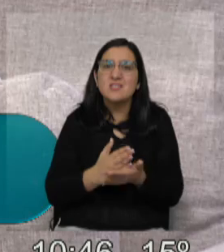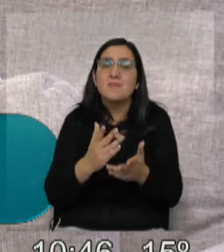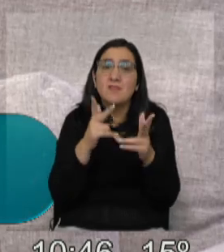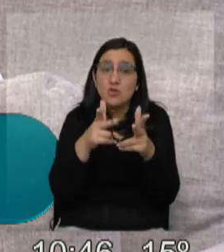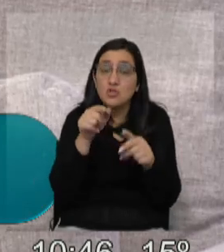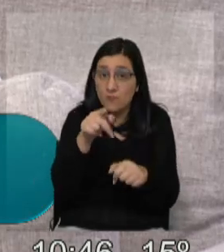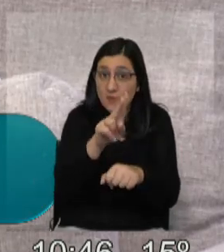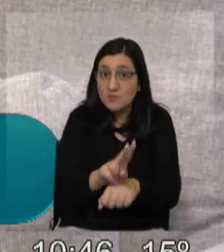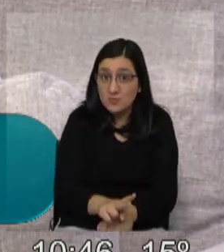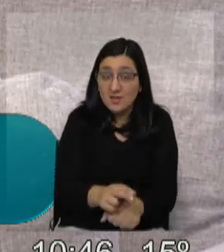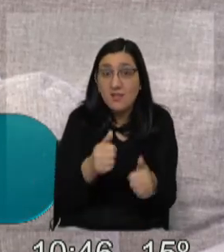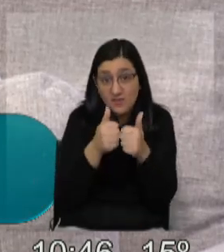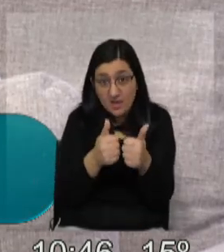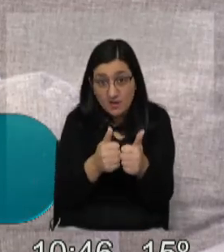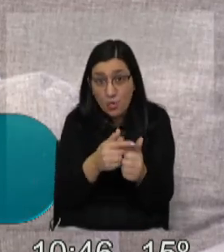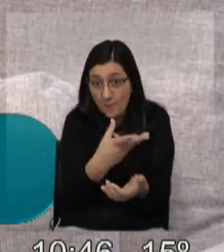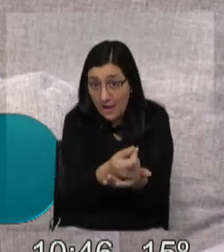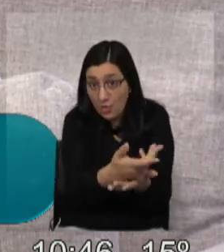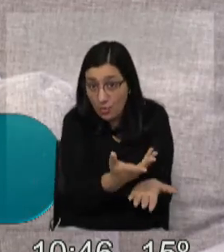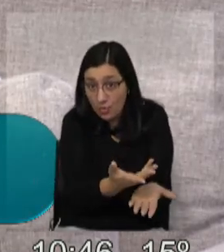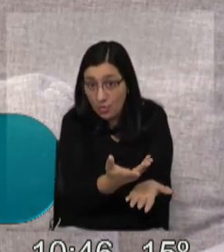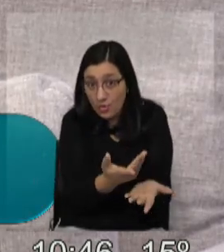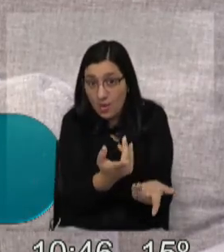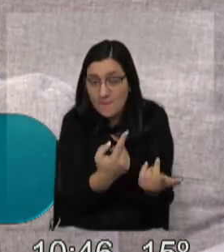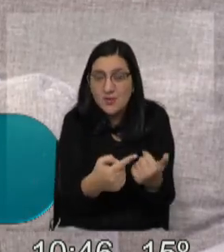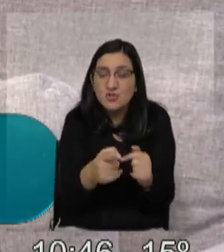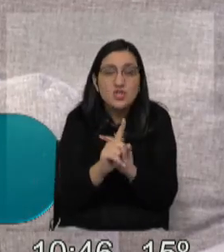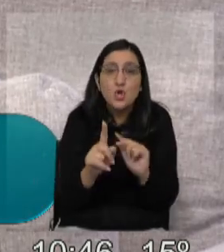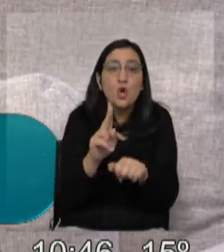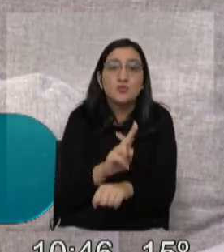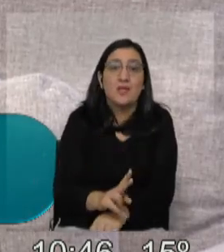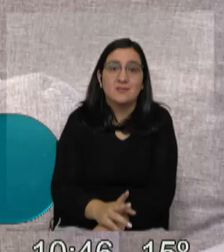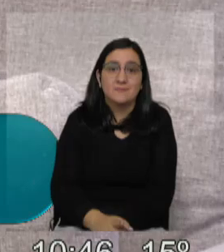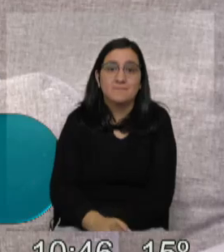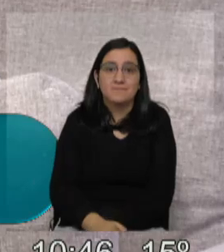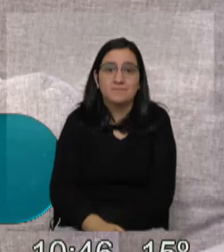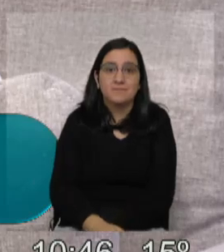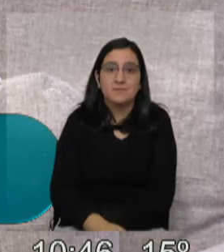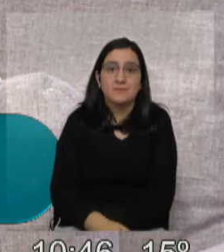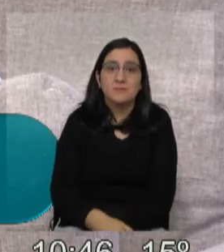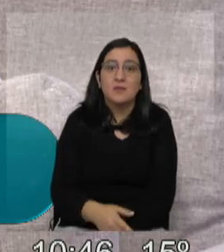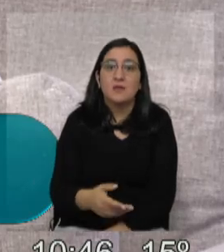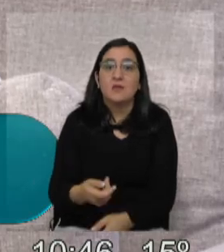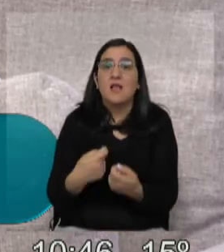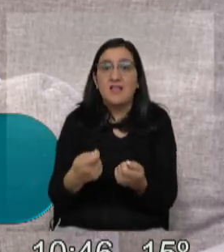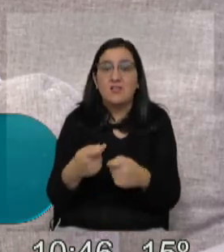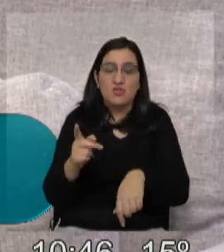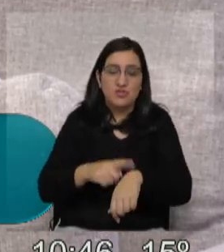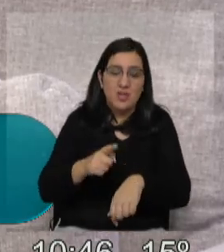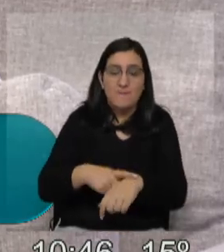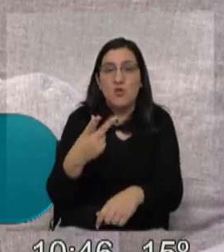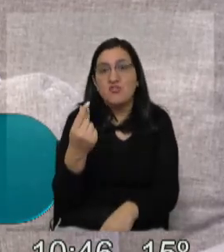vas a usar, no está mal. Claro. El tema es cuando no lo usás... Y estás desperdiciando tiempo,